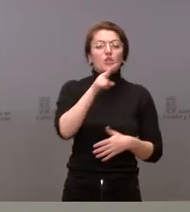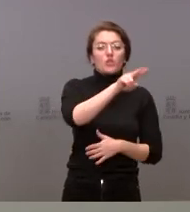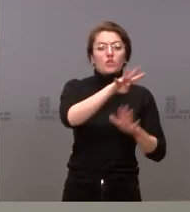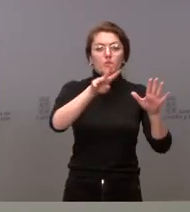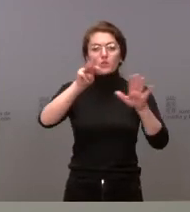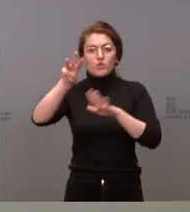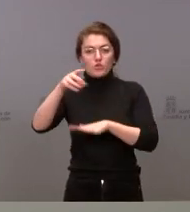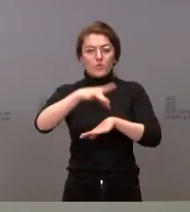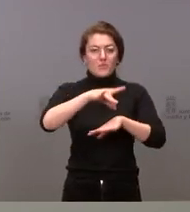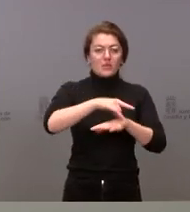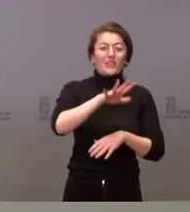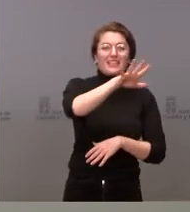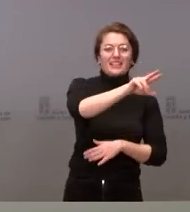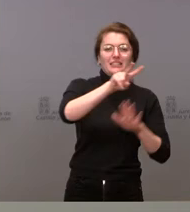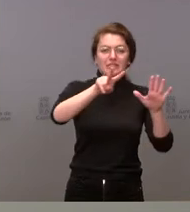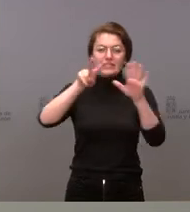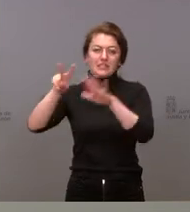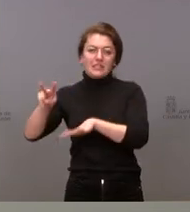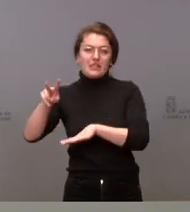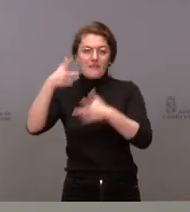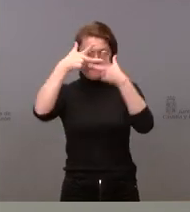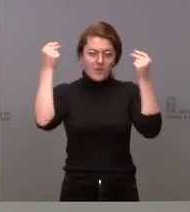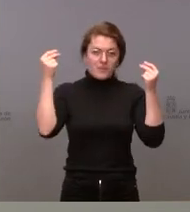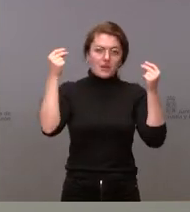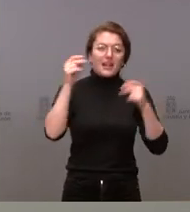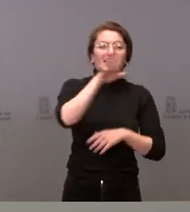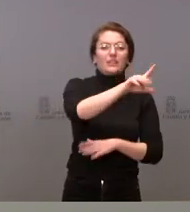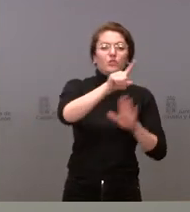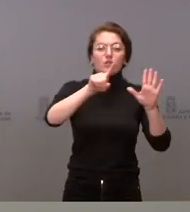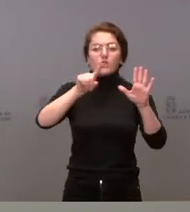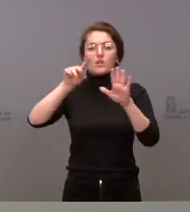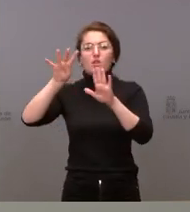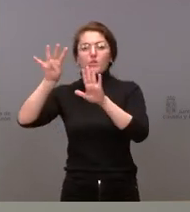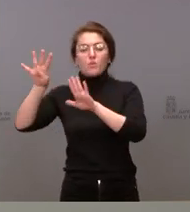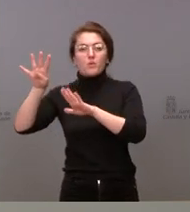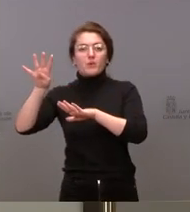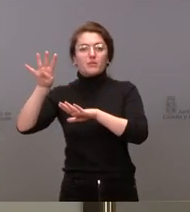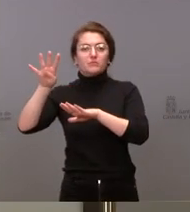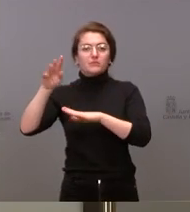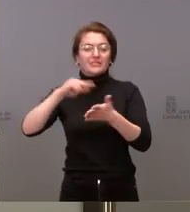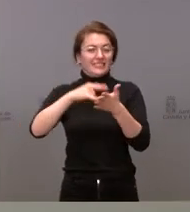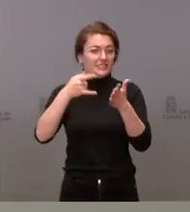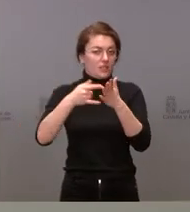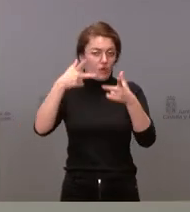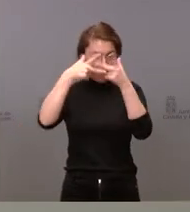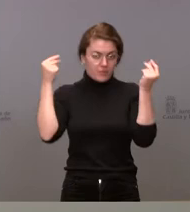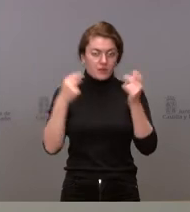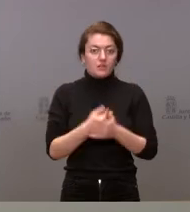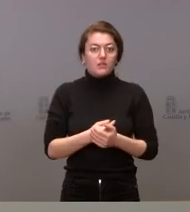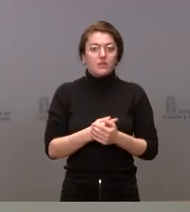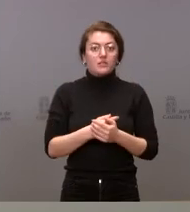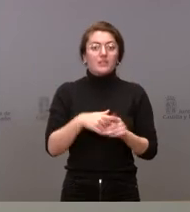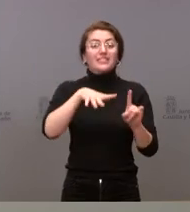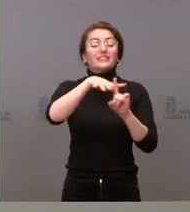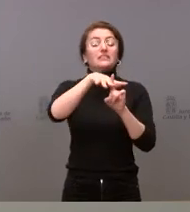577 enfermeras y 319 técnicos en cuidados de enfermería la situación por provincia la pueden con la pueden